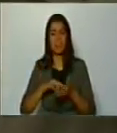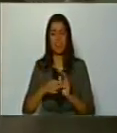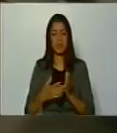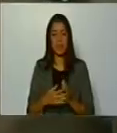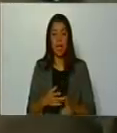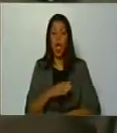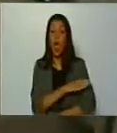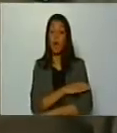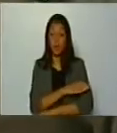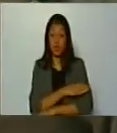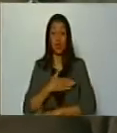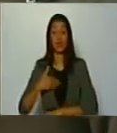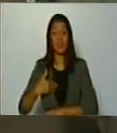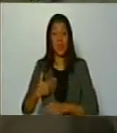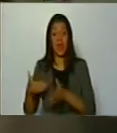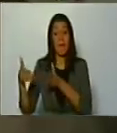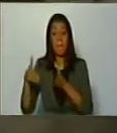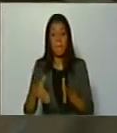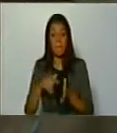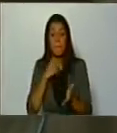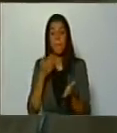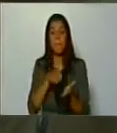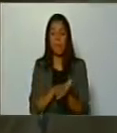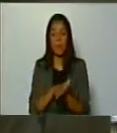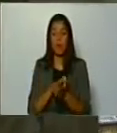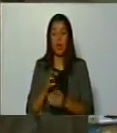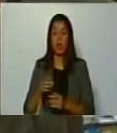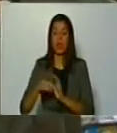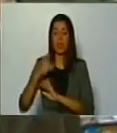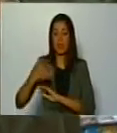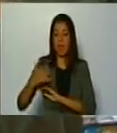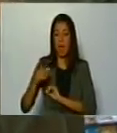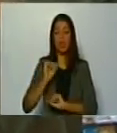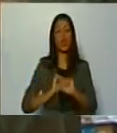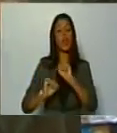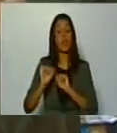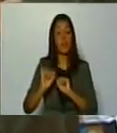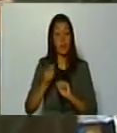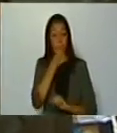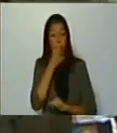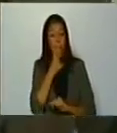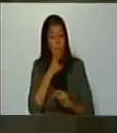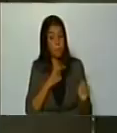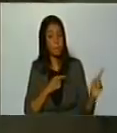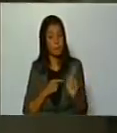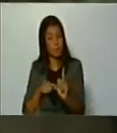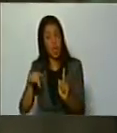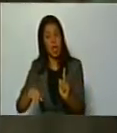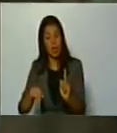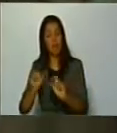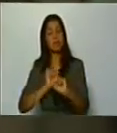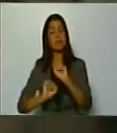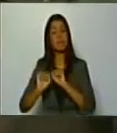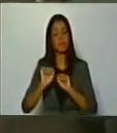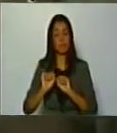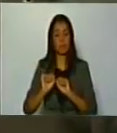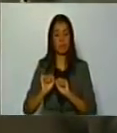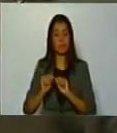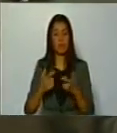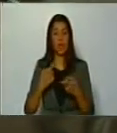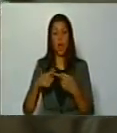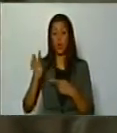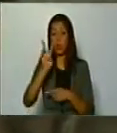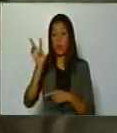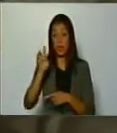quieren. Ese derecho a la defensa que se le dio hoy a ese señor para que viniera para acá, se lo han negado a todos los